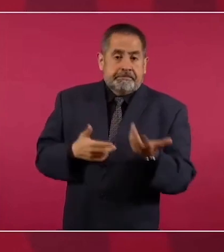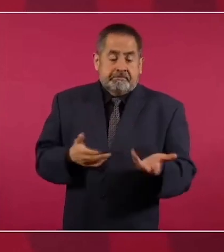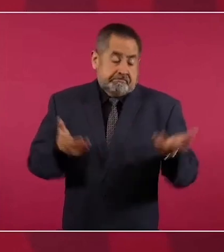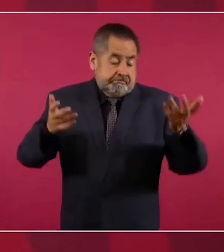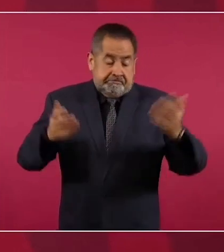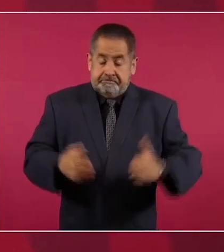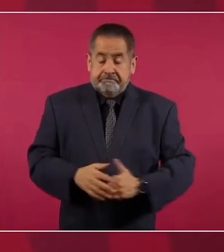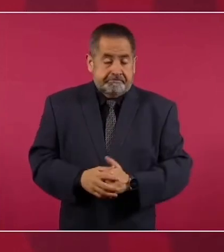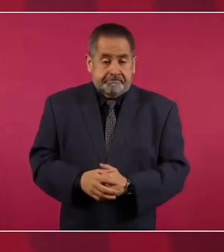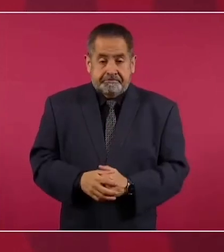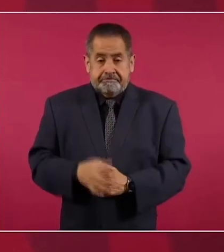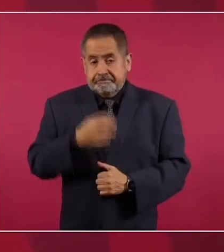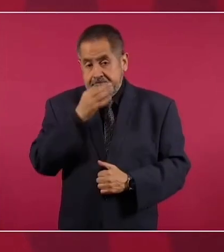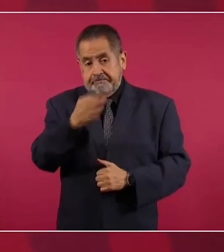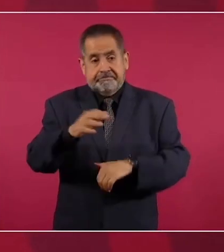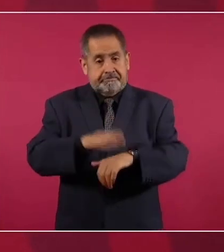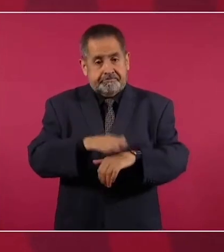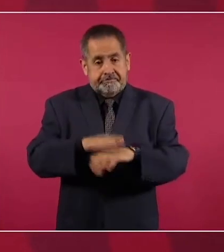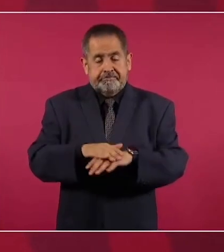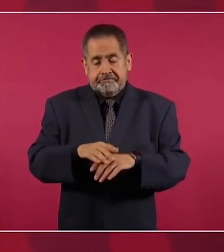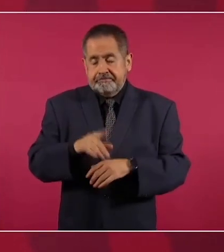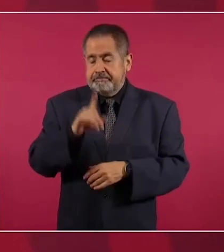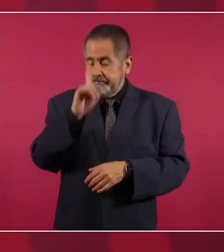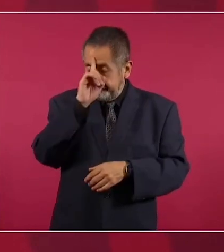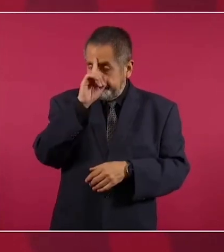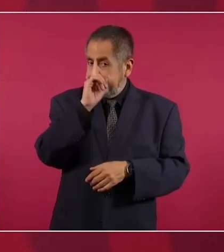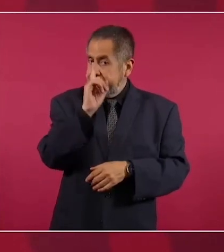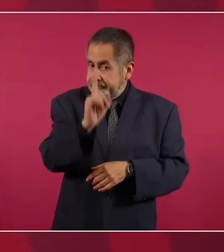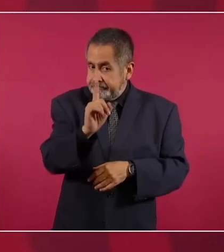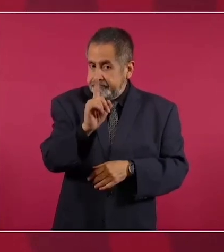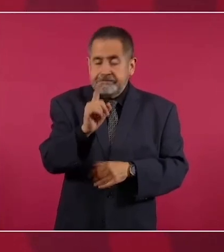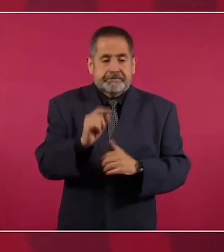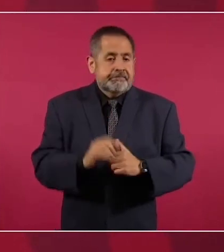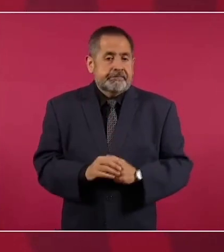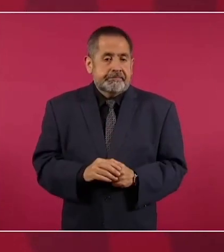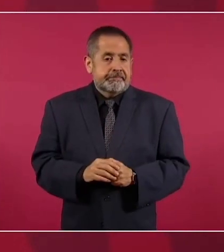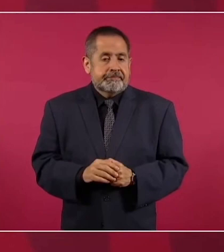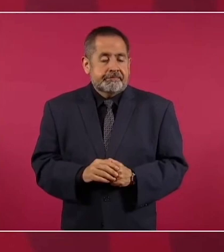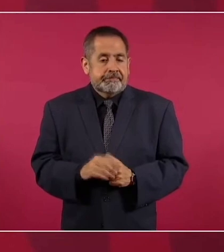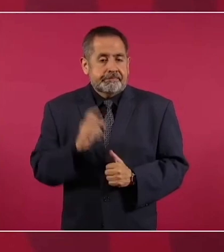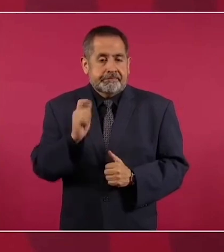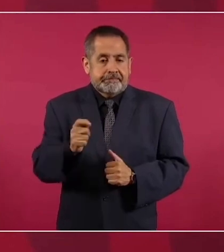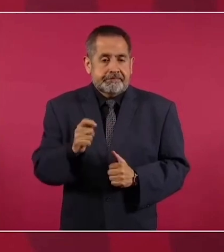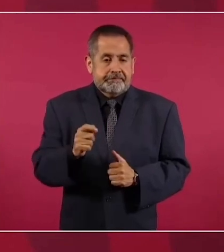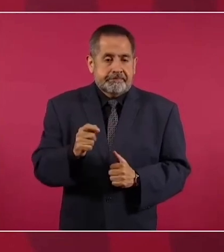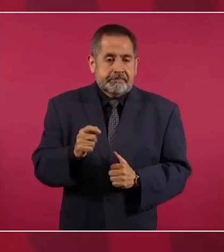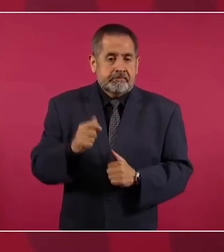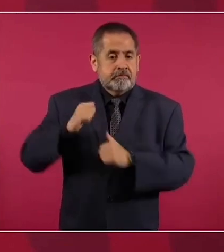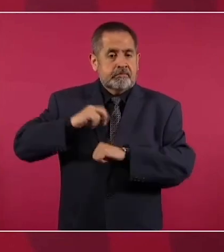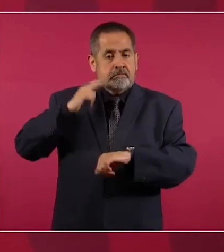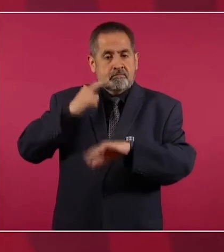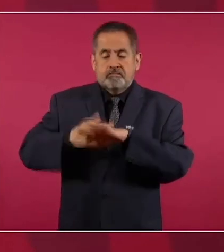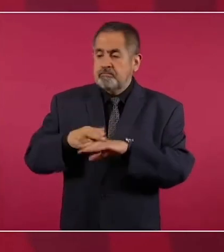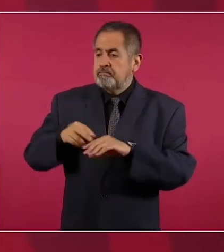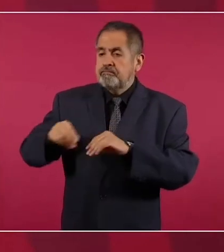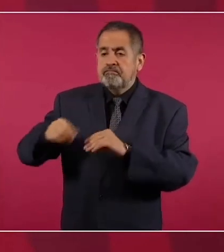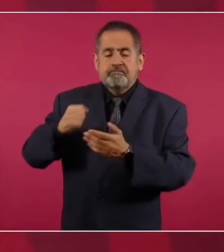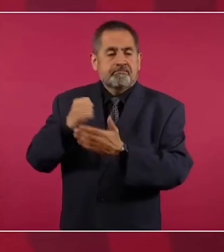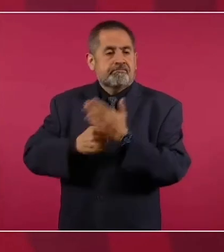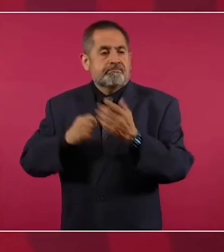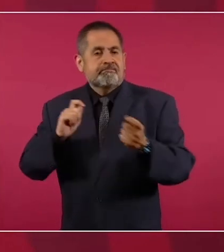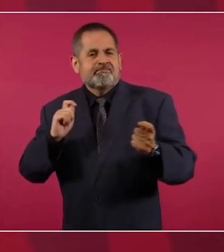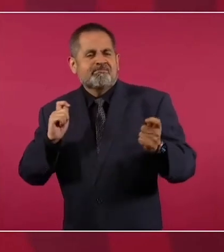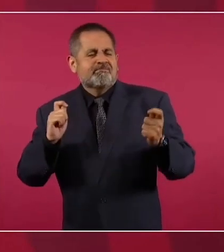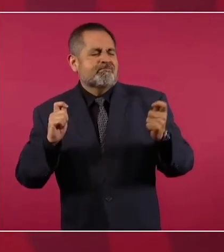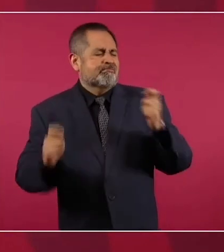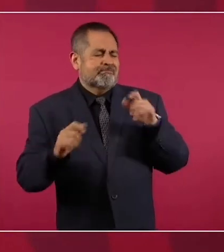pero debe tomarse en cuenta que encabezamos un movimiento de